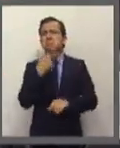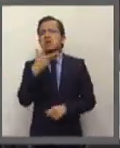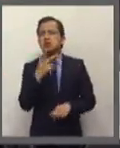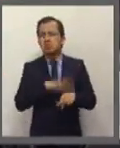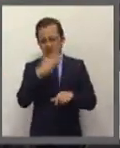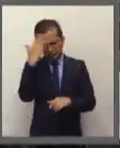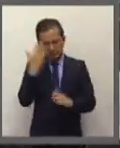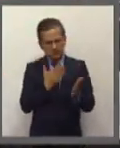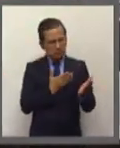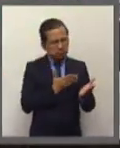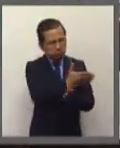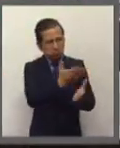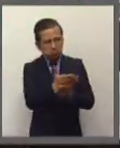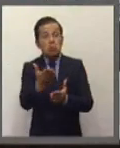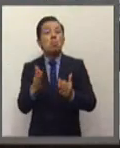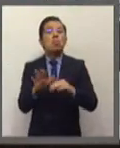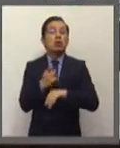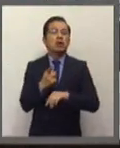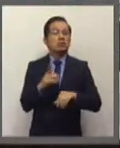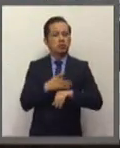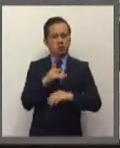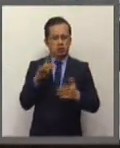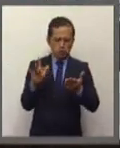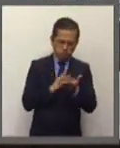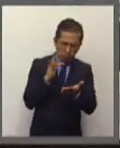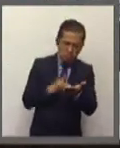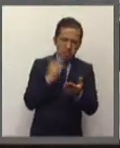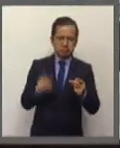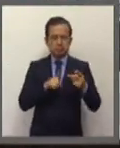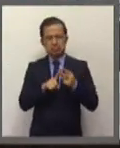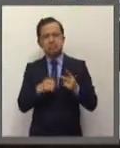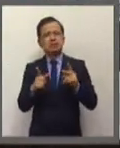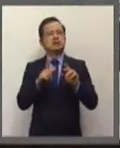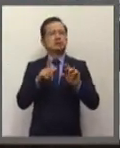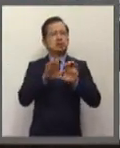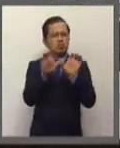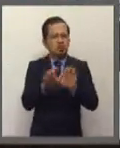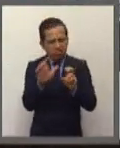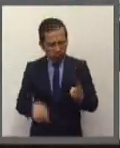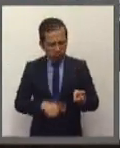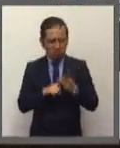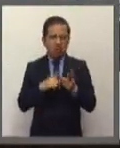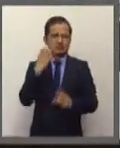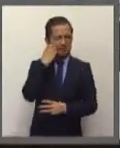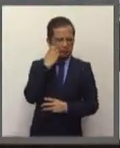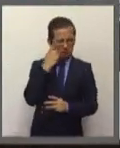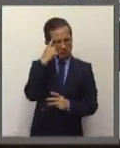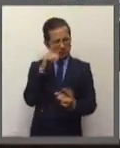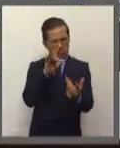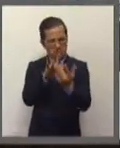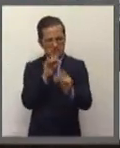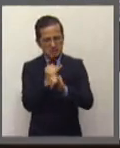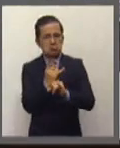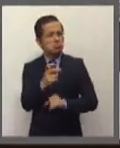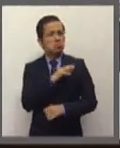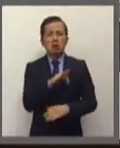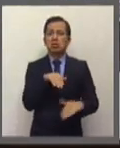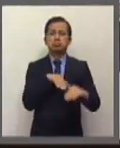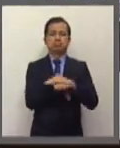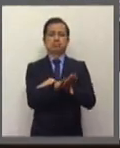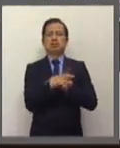de una computadora, tableta o teléfono celular inteligente con acceso a internet, se puede consultar la edición del día de